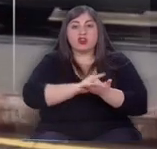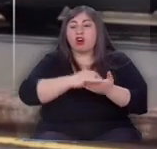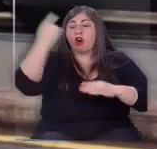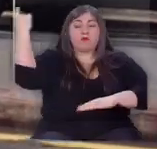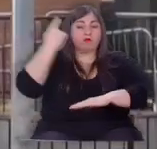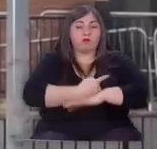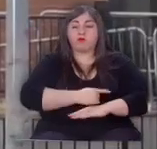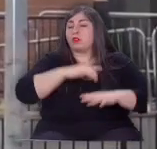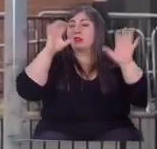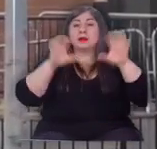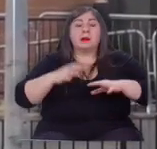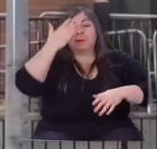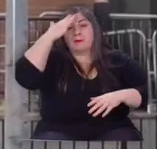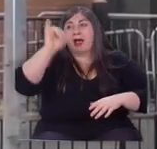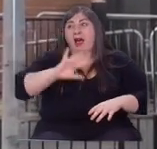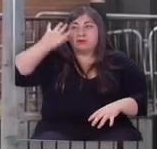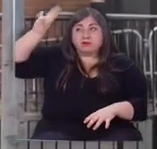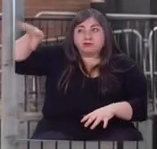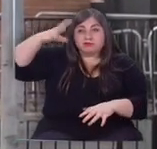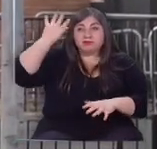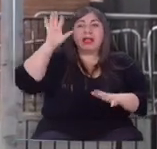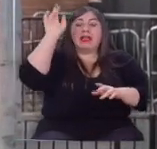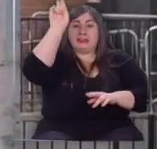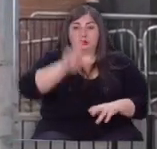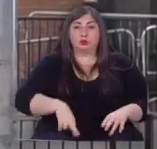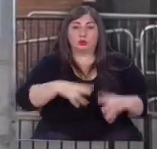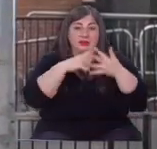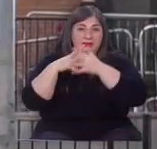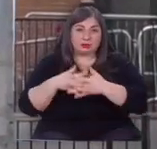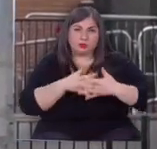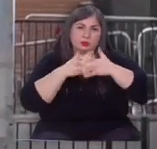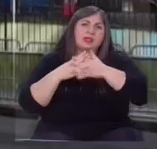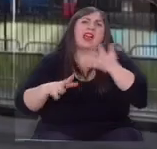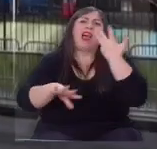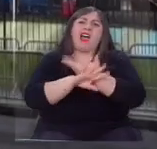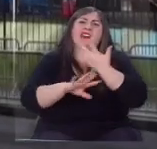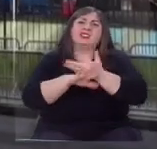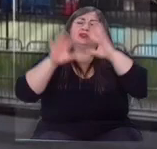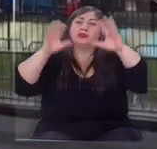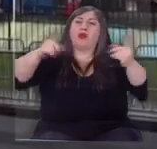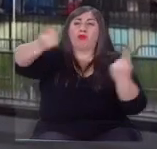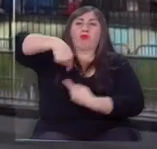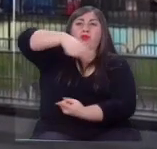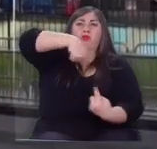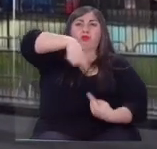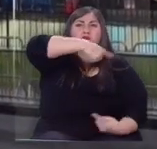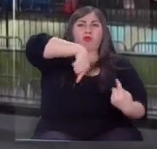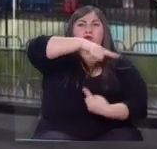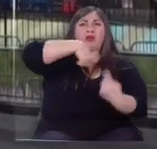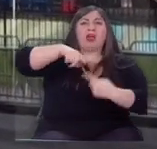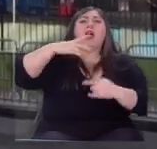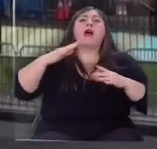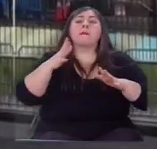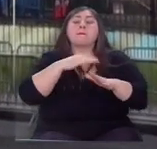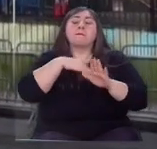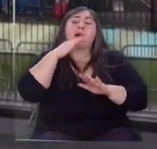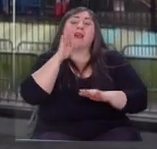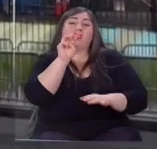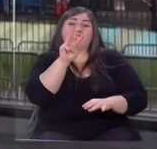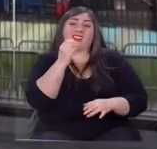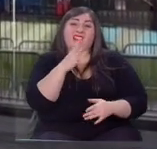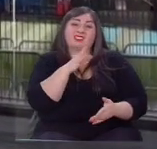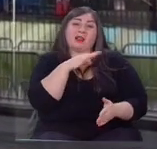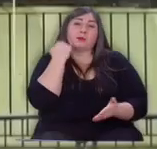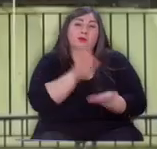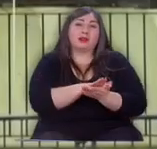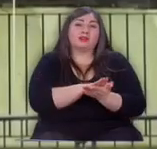llovido. Ha habido mal tiempo también en el sur de Estados Unidos, que ha provocado temporales y tornados que han dejado al menos 30 fallecidos. Vamos